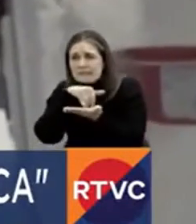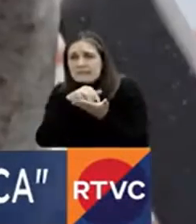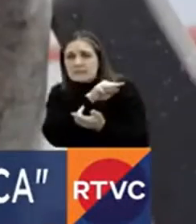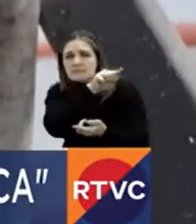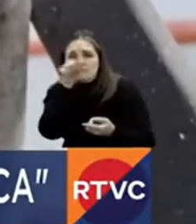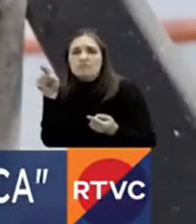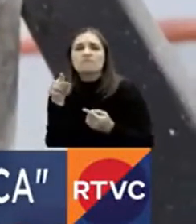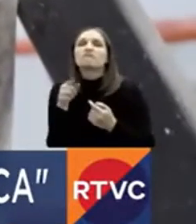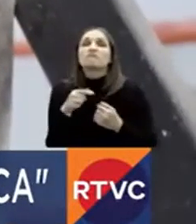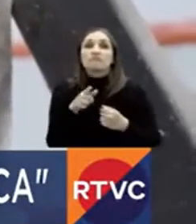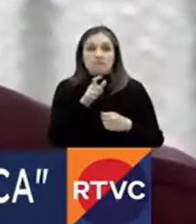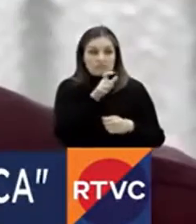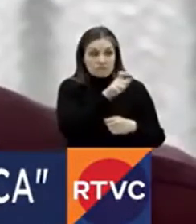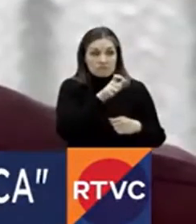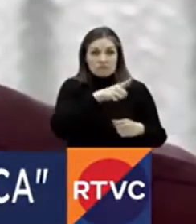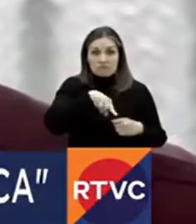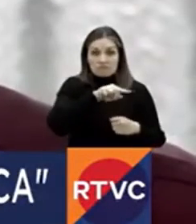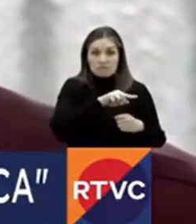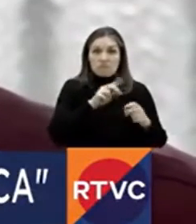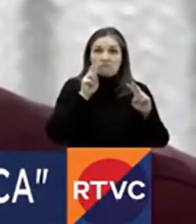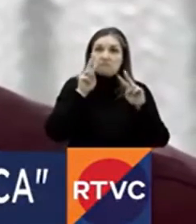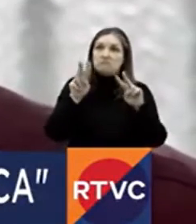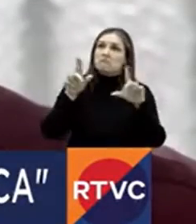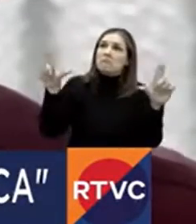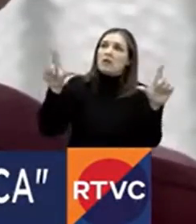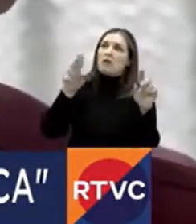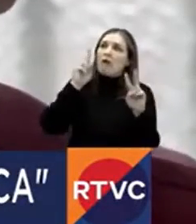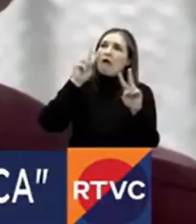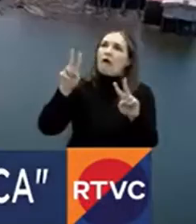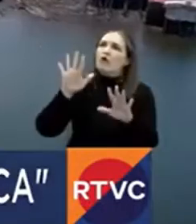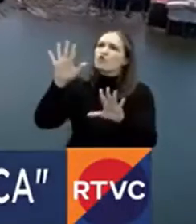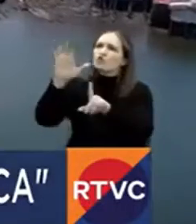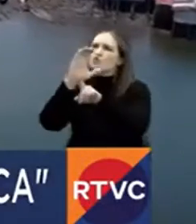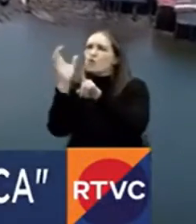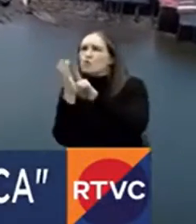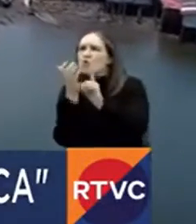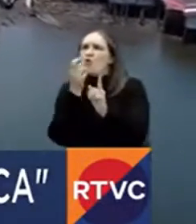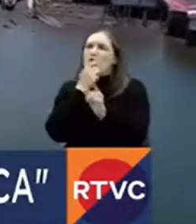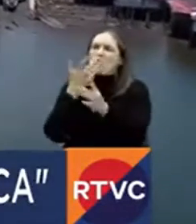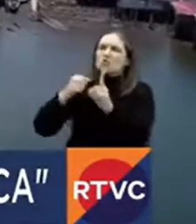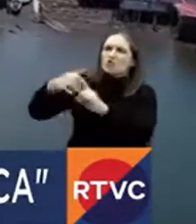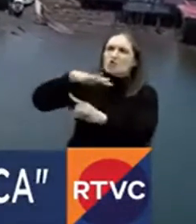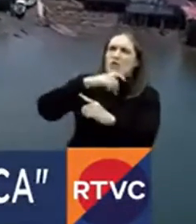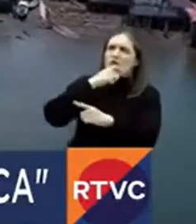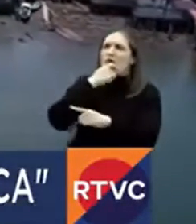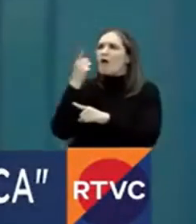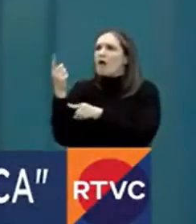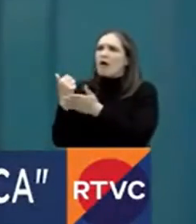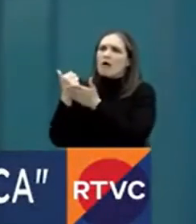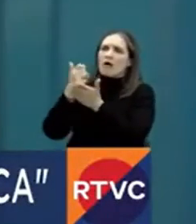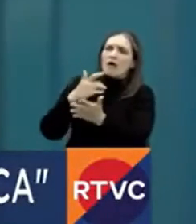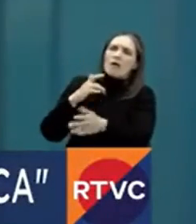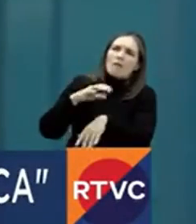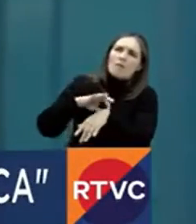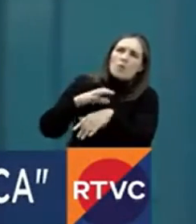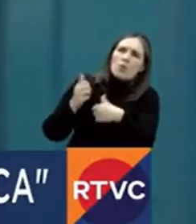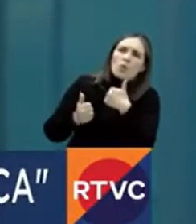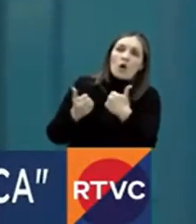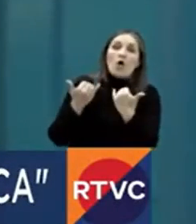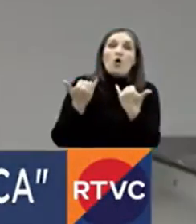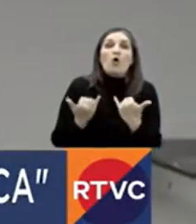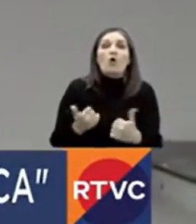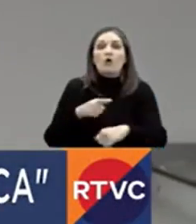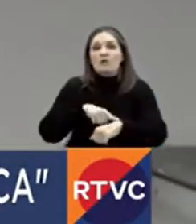el televidente conocerá las historias de los habitantes, su cultura y las dinámicas sociales de cada zona. El estreno será hoy a